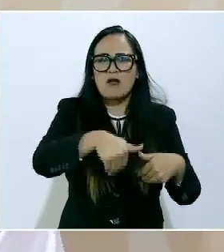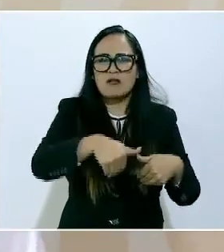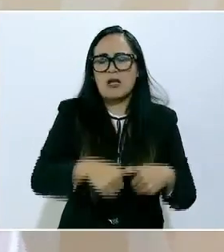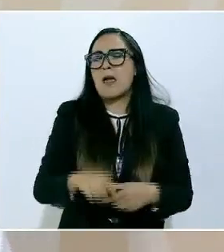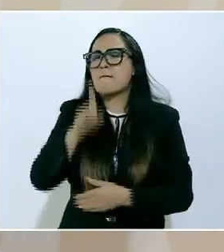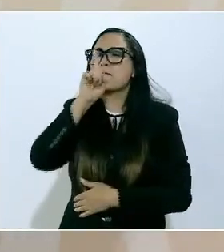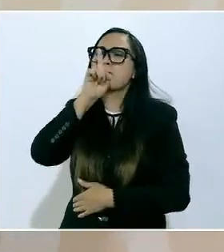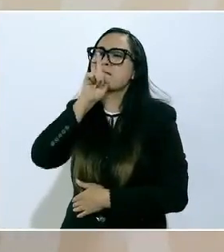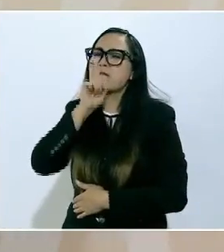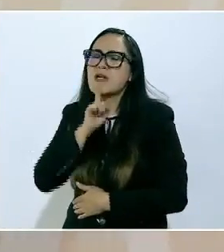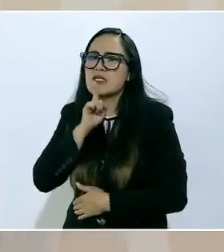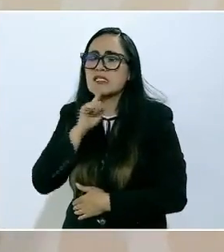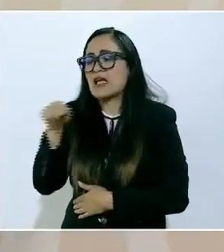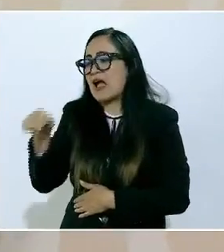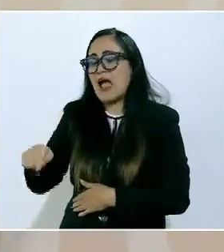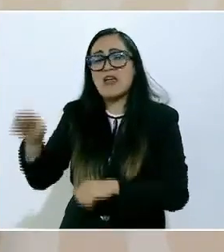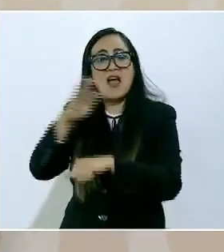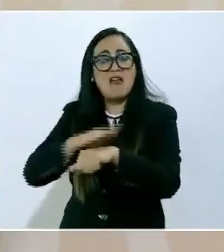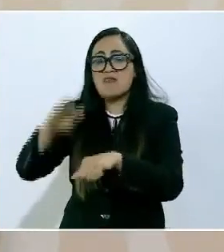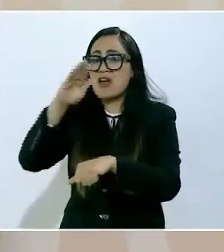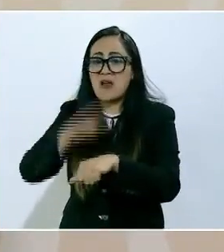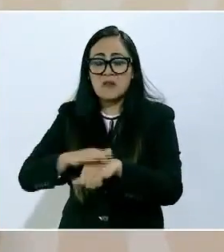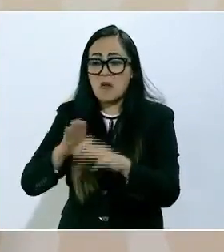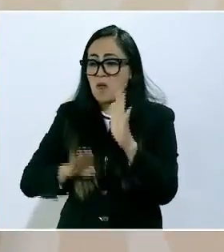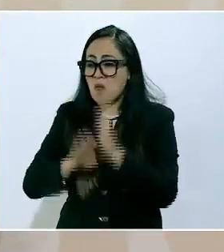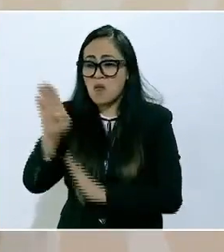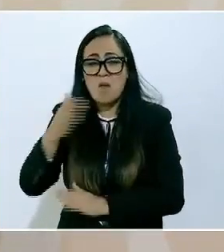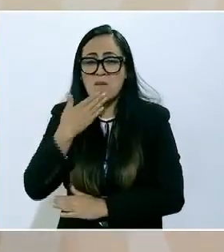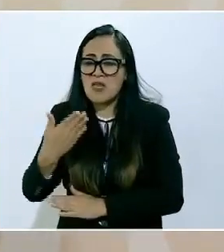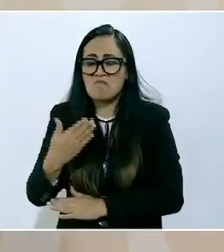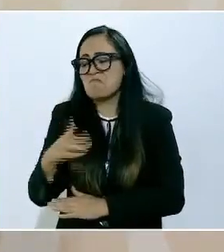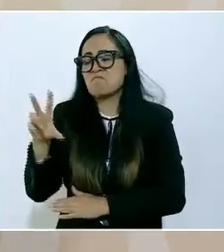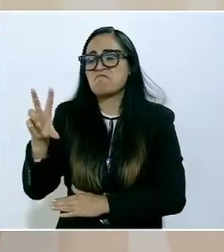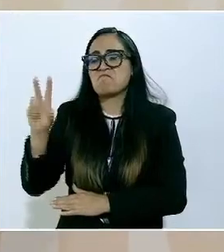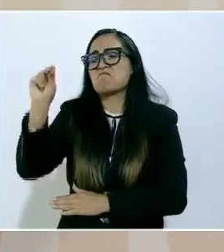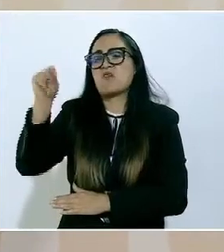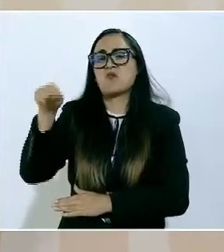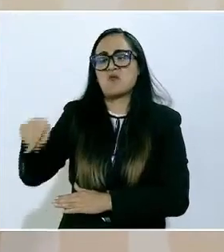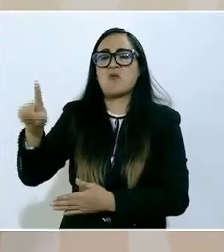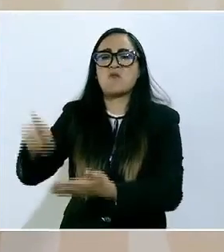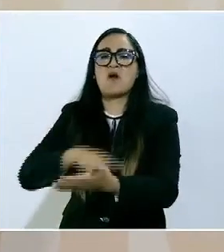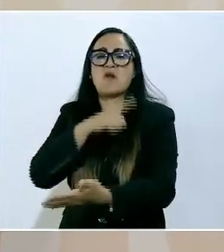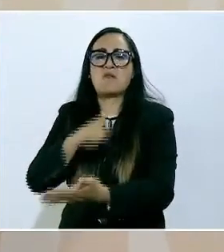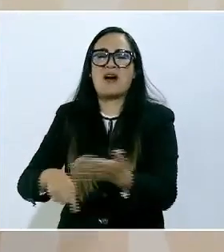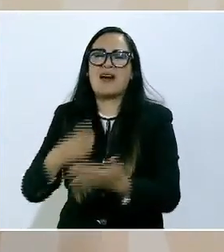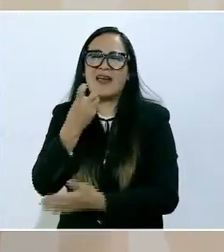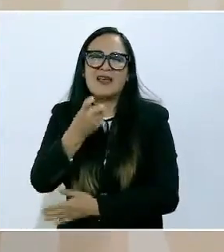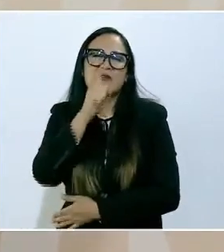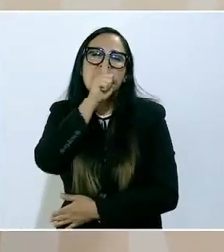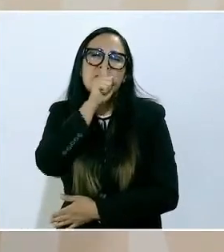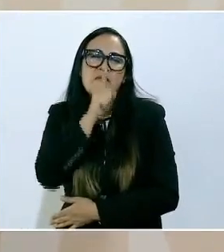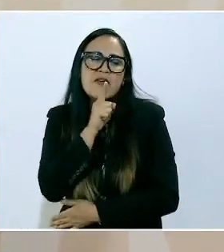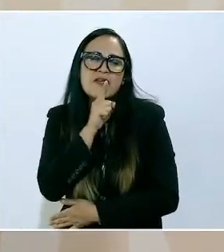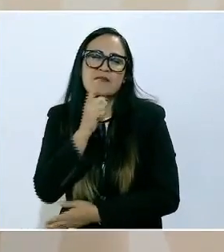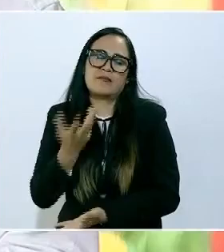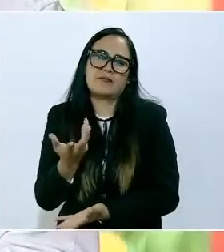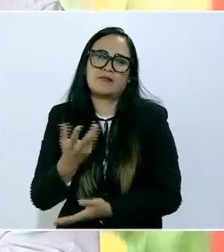mentira de que no pasaban el examen de admisión, cuando lo que